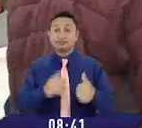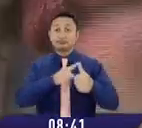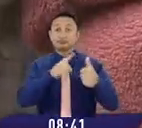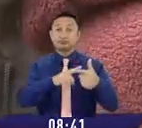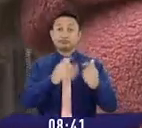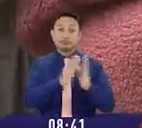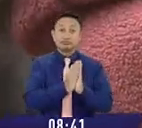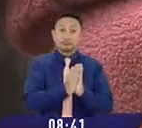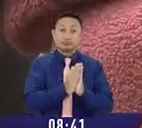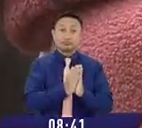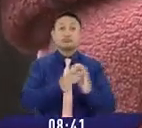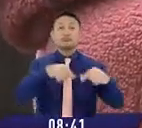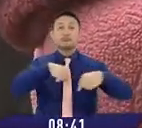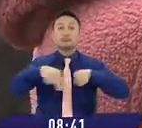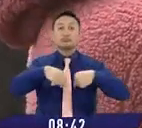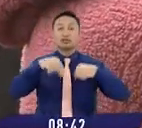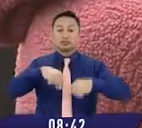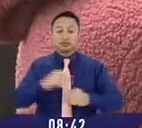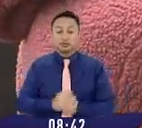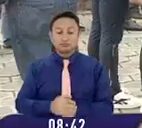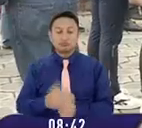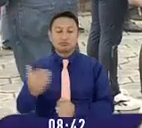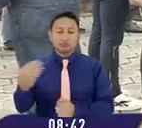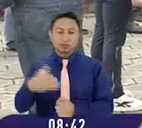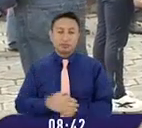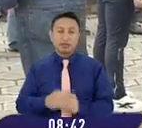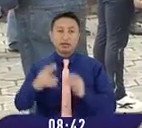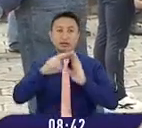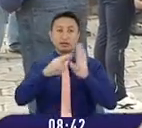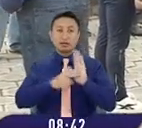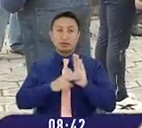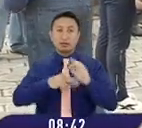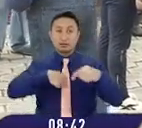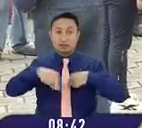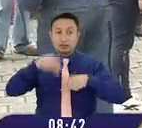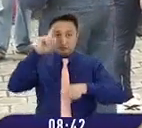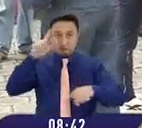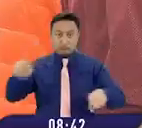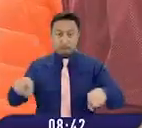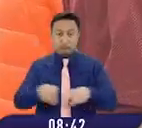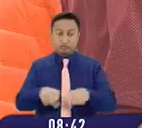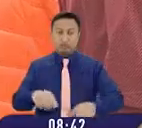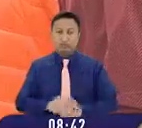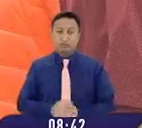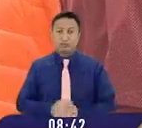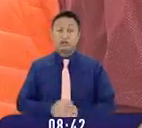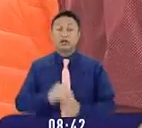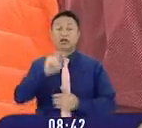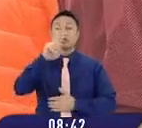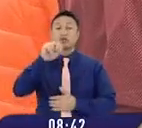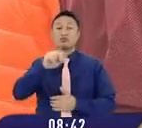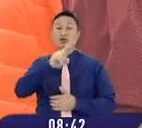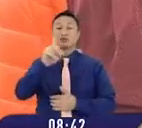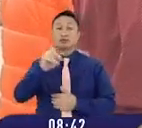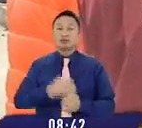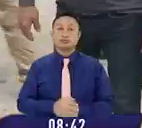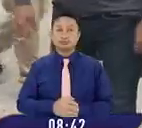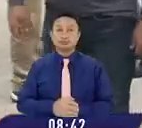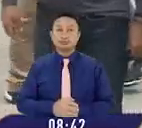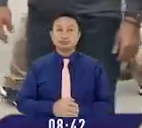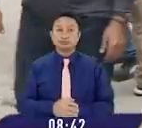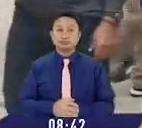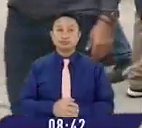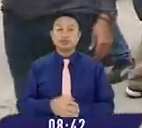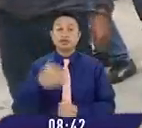los transportistas buscan llegar a consensos con el reglamento a la ley de tránsito, que tarda desde el 2021. Desde la socialización de